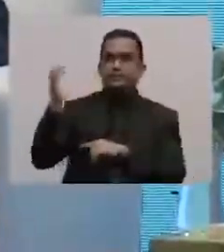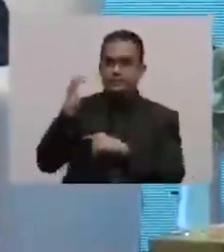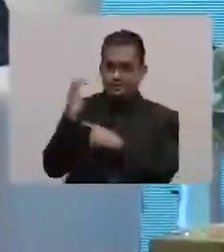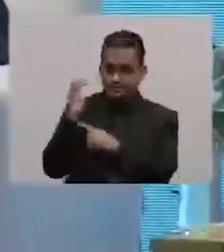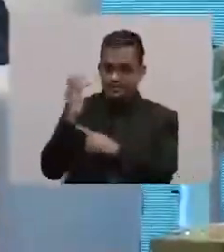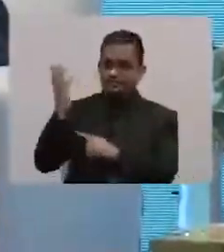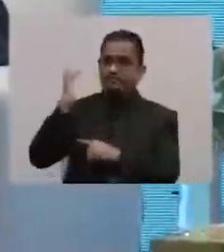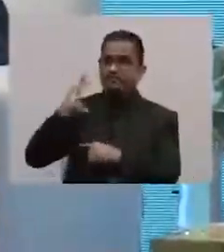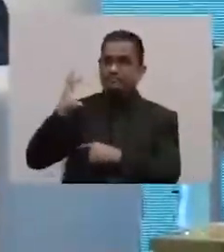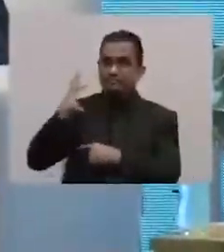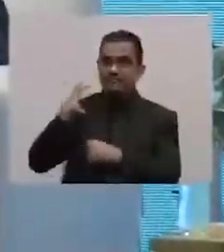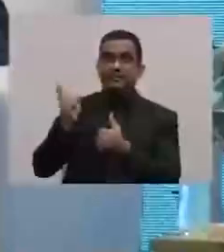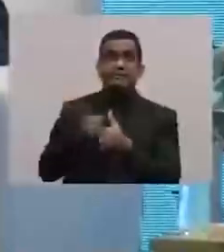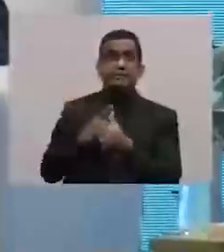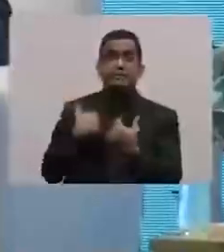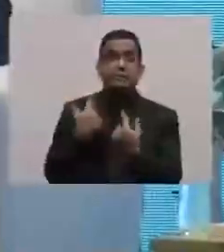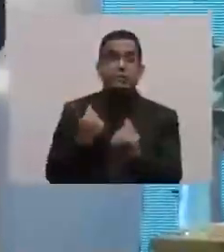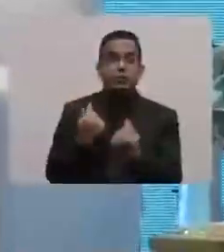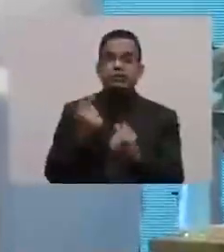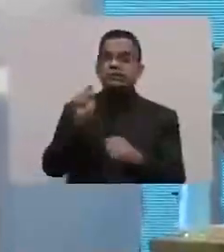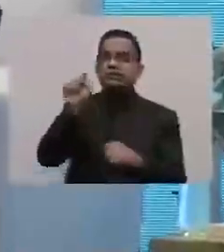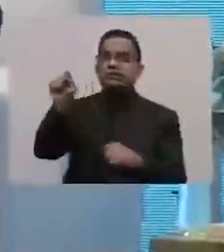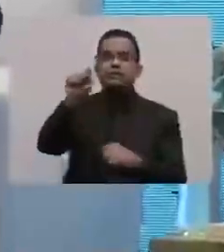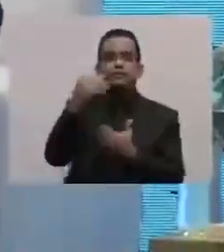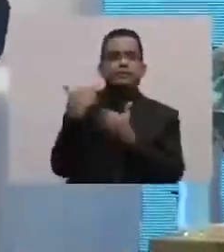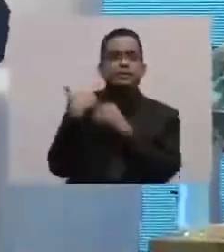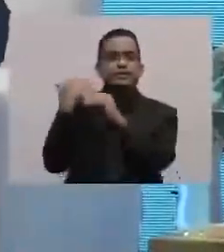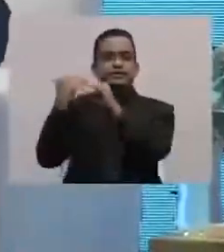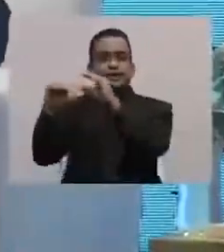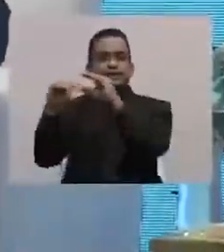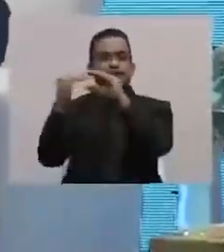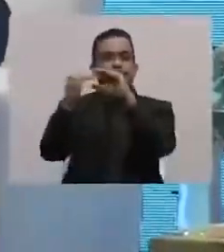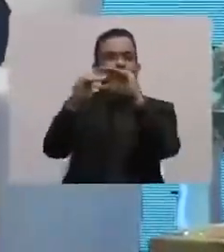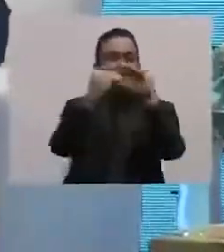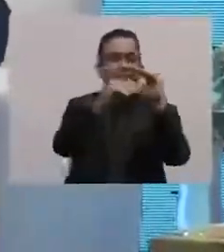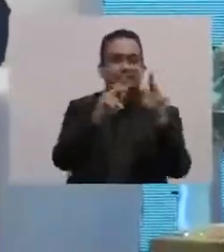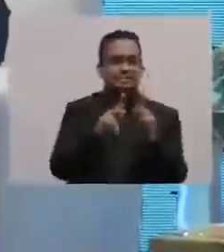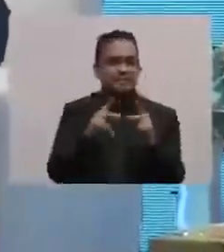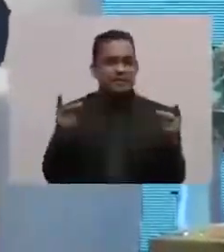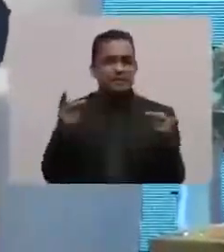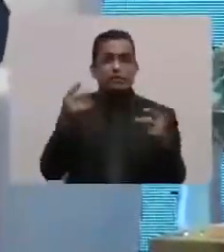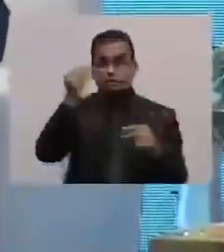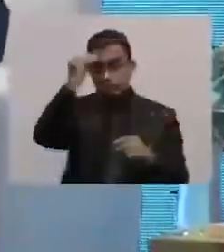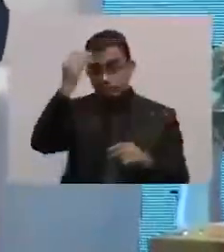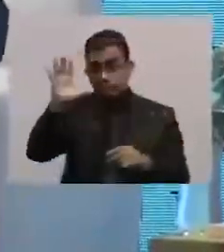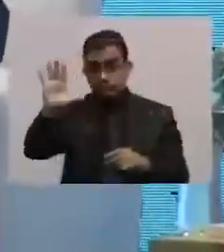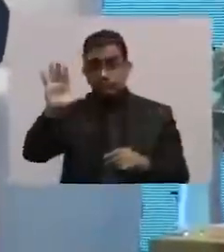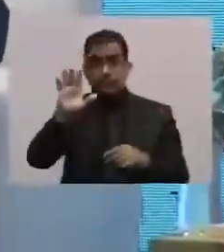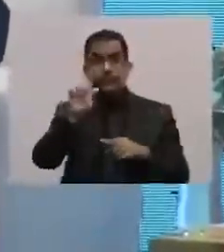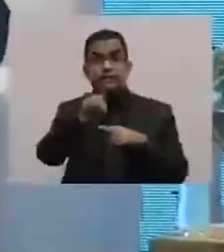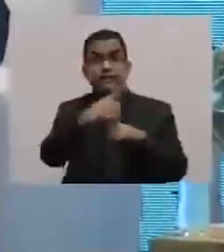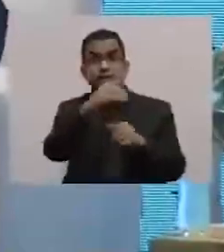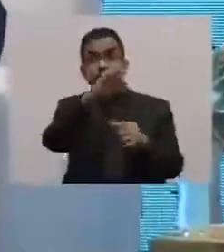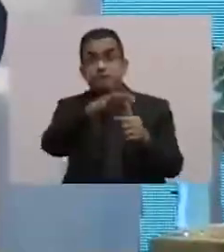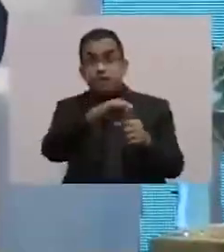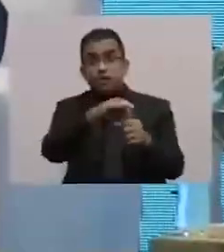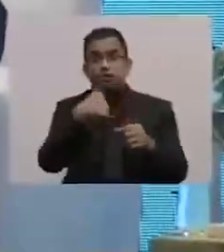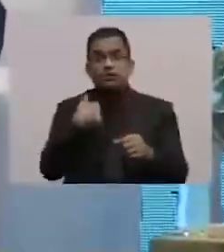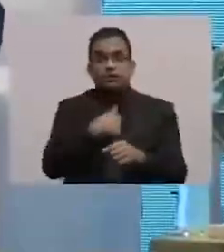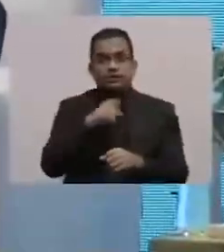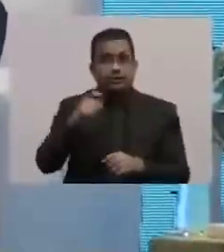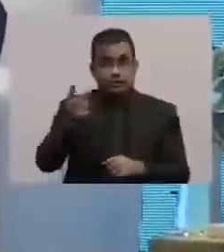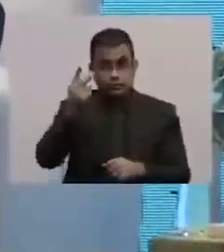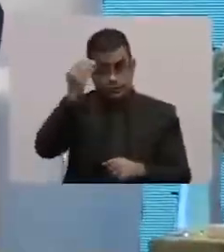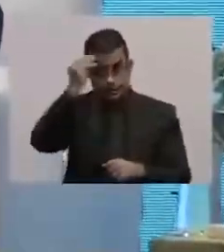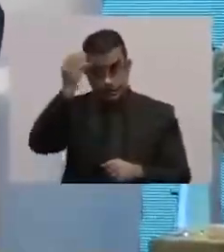primera cosa que hicimos fue convocar a todos los corresponsales para darle las instrucciones que el día de las elecciones solo nos interesaban dos informaciones